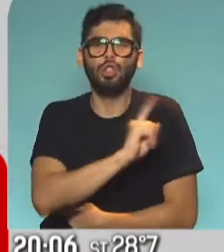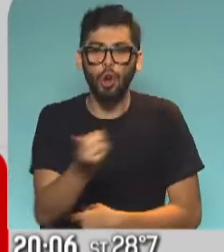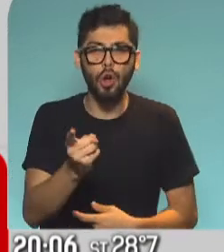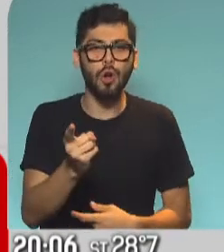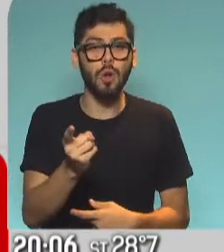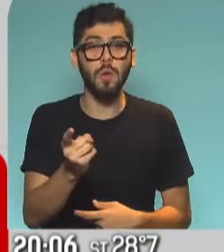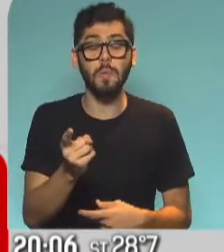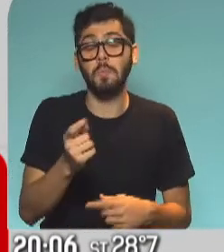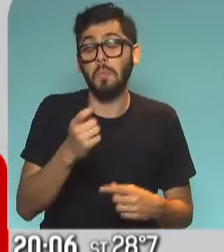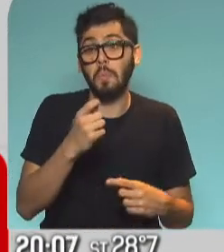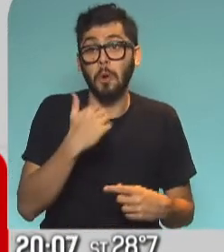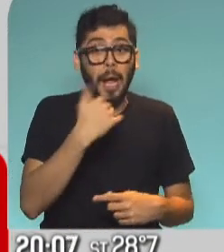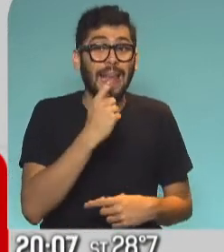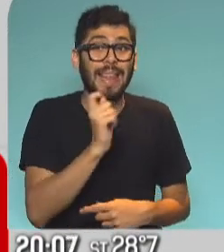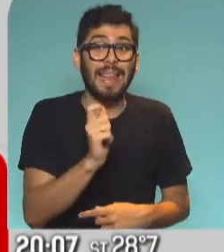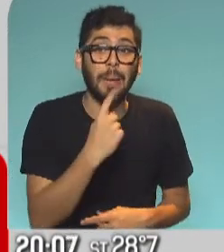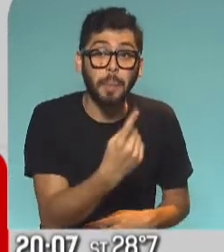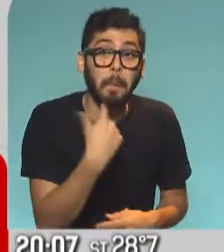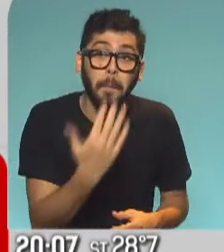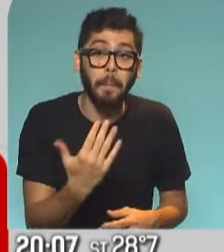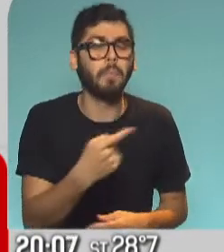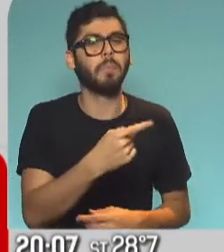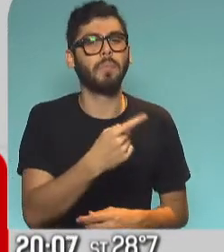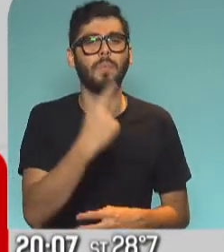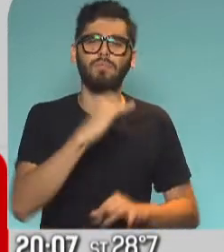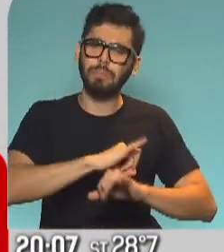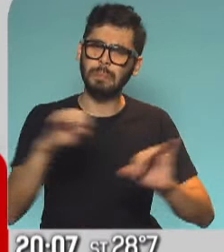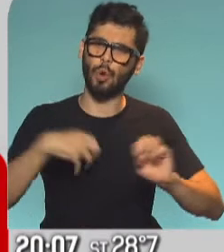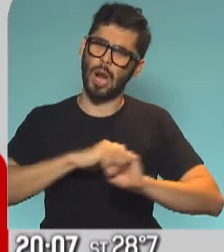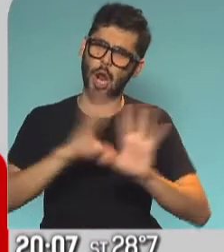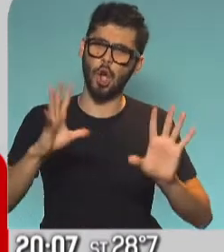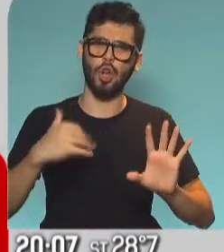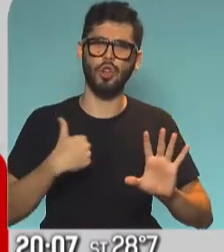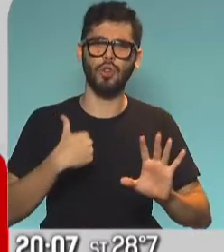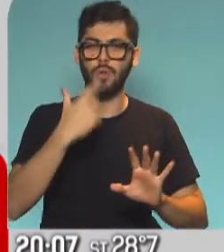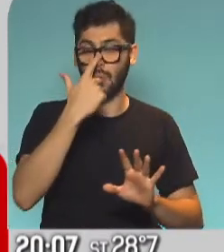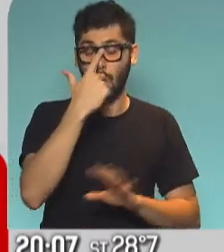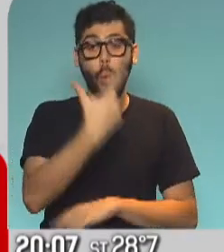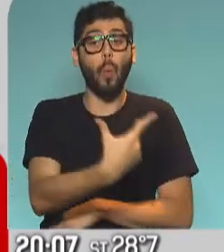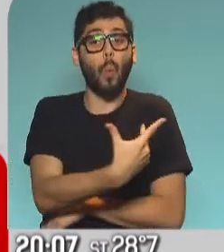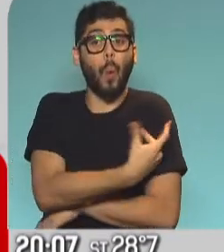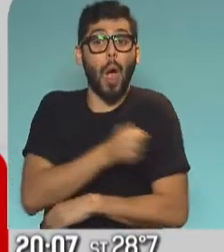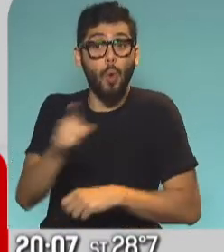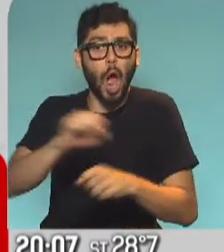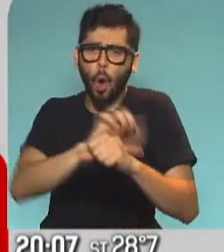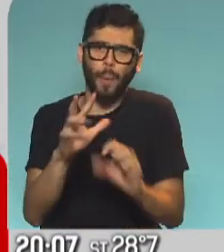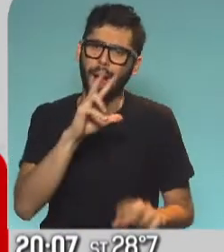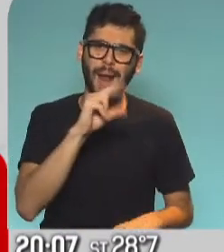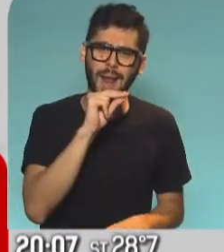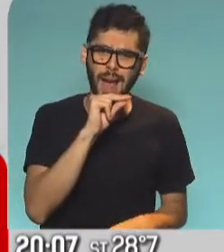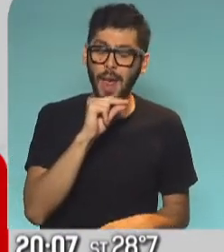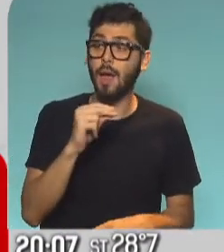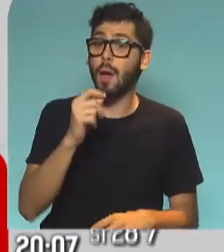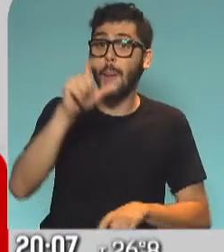alguien habrá consultado, quiero aclarar que no me di ninguna vacuna contra el coronavirus y tampoco lo voy a hacer hasta que el último